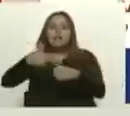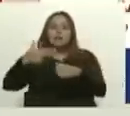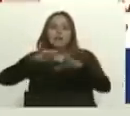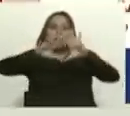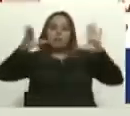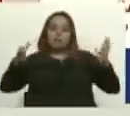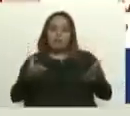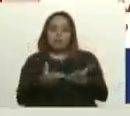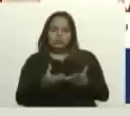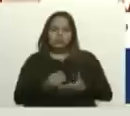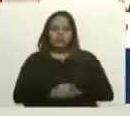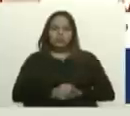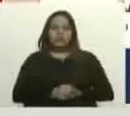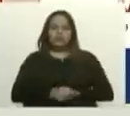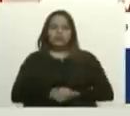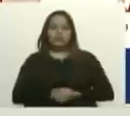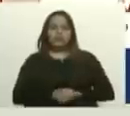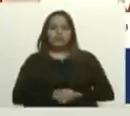mundo.